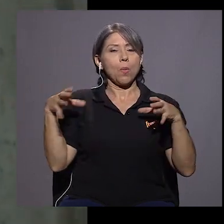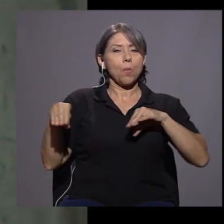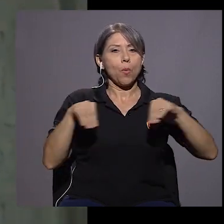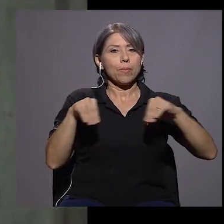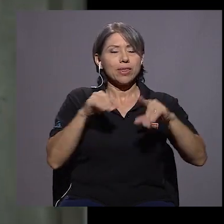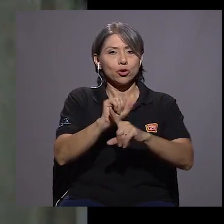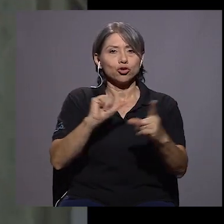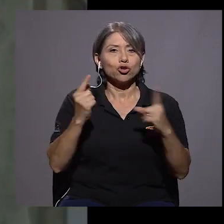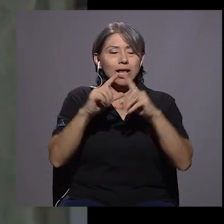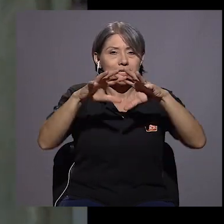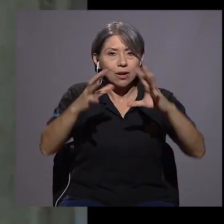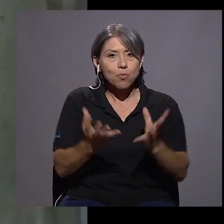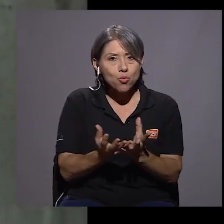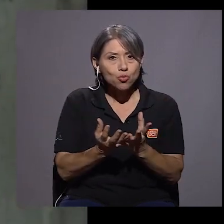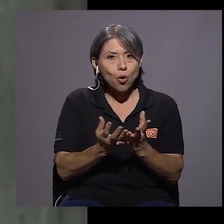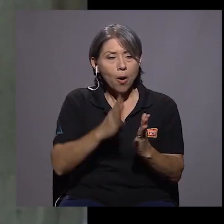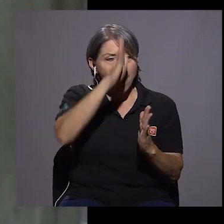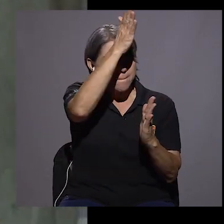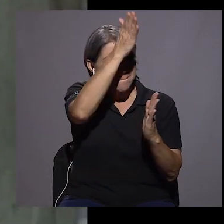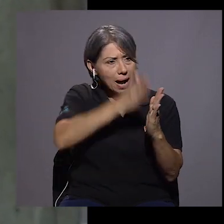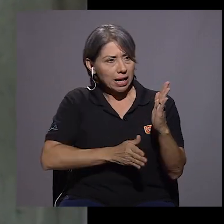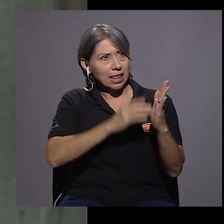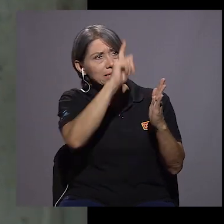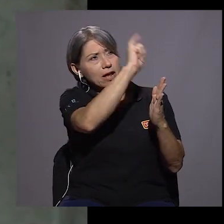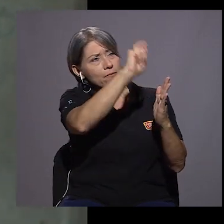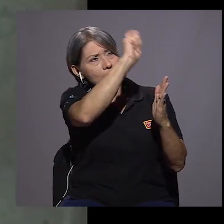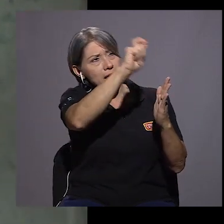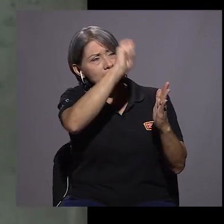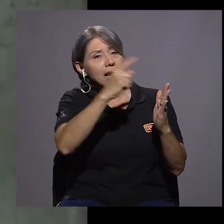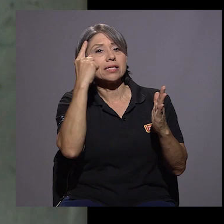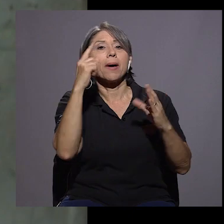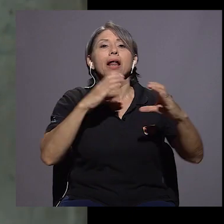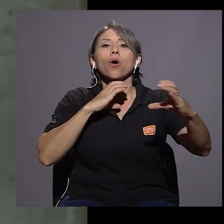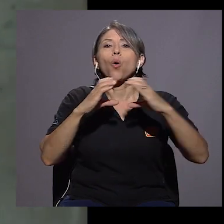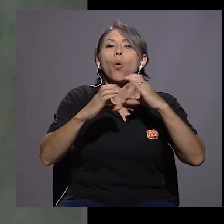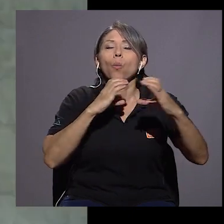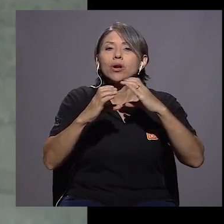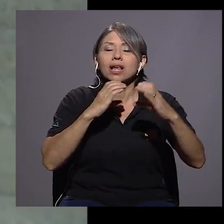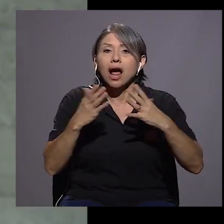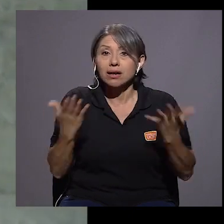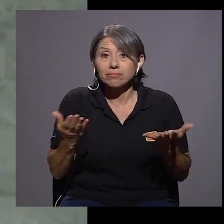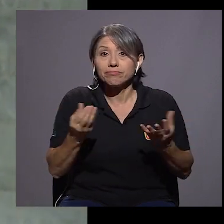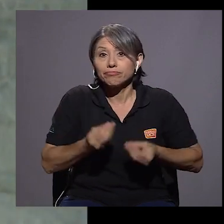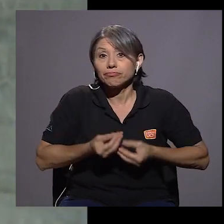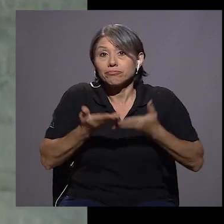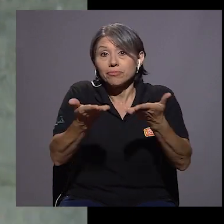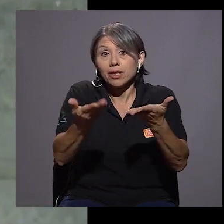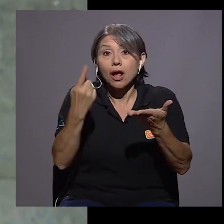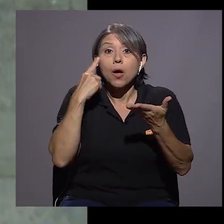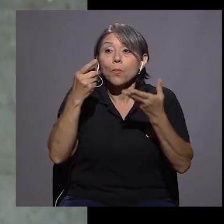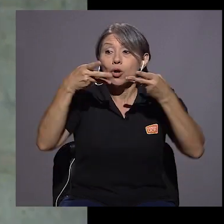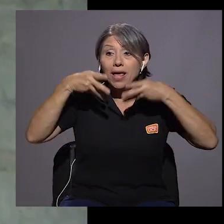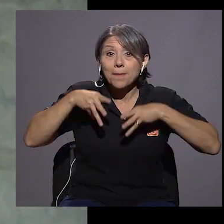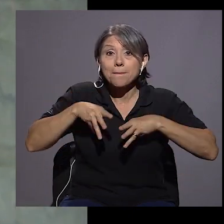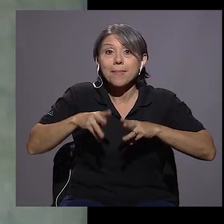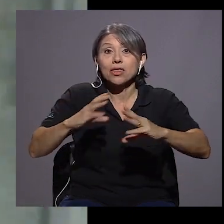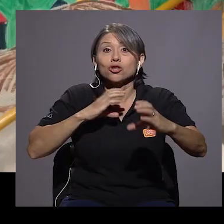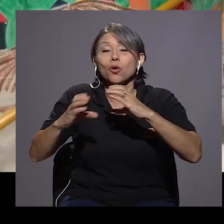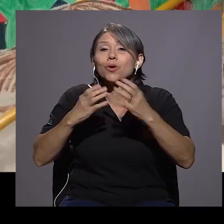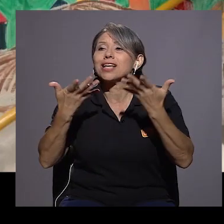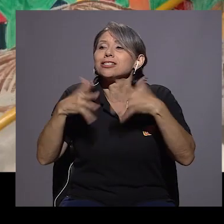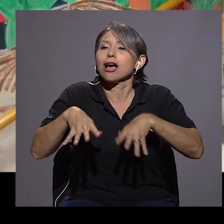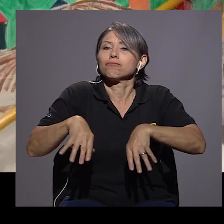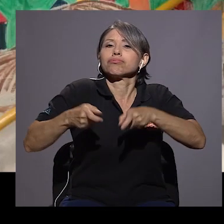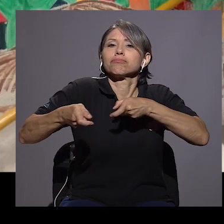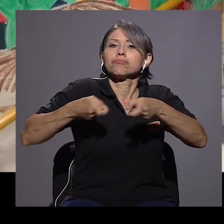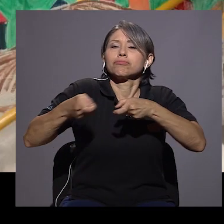movimientos sociales del mundo. Rayar las paredes para comunicar frente a la consigna de que los medios están cooptados